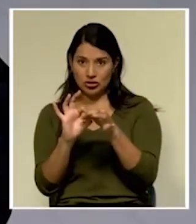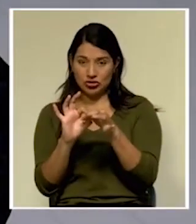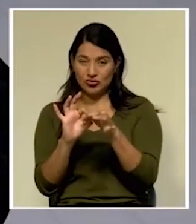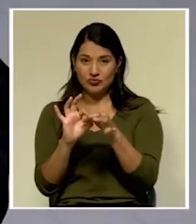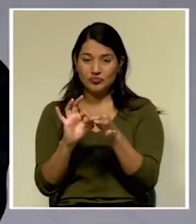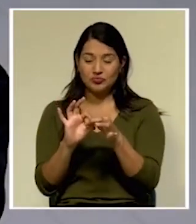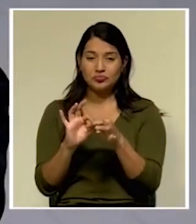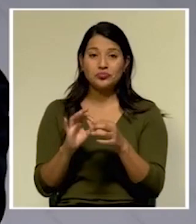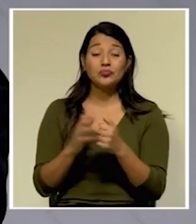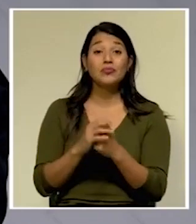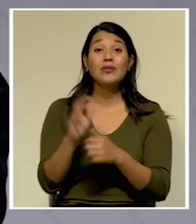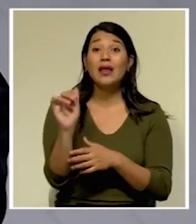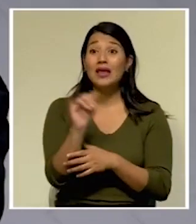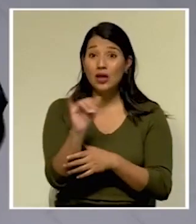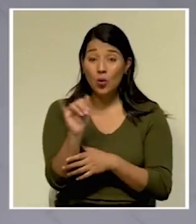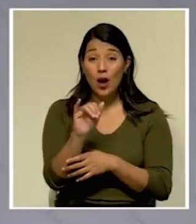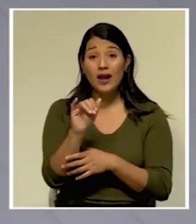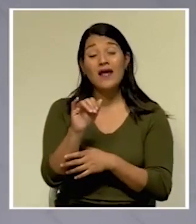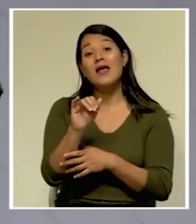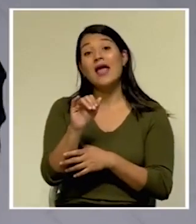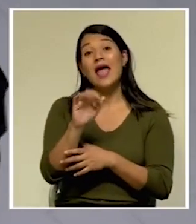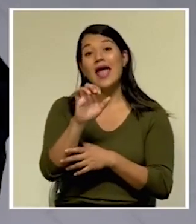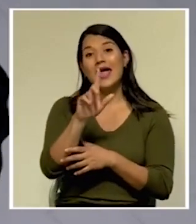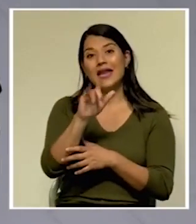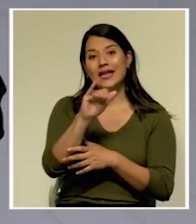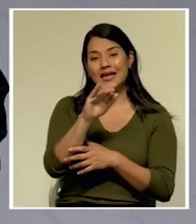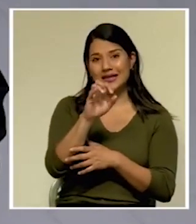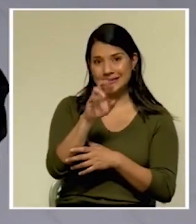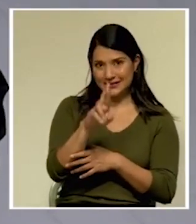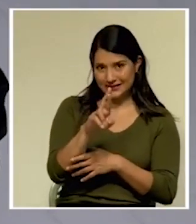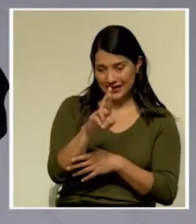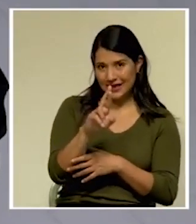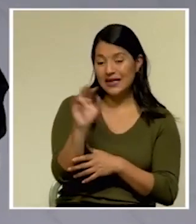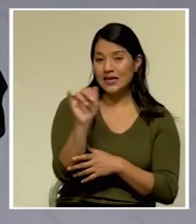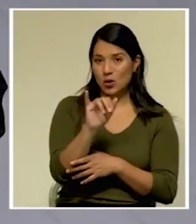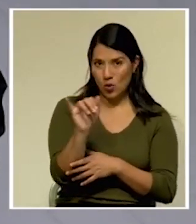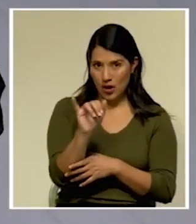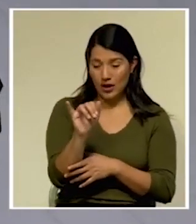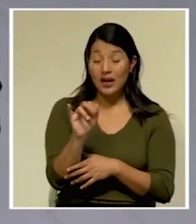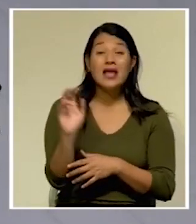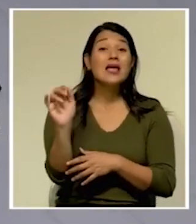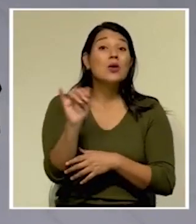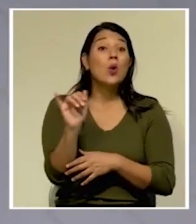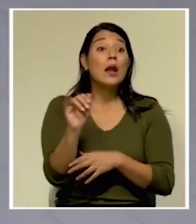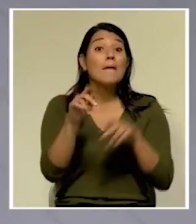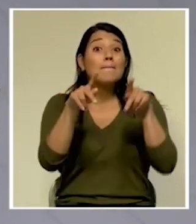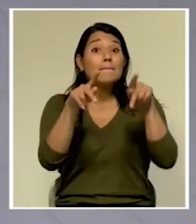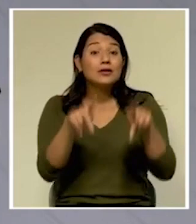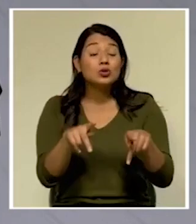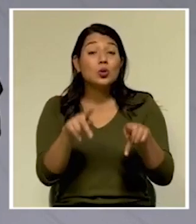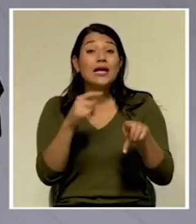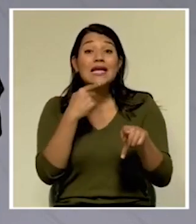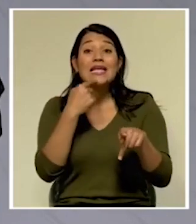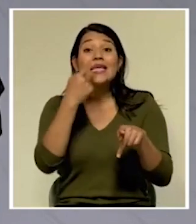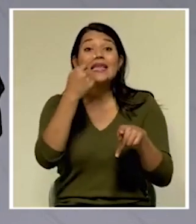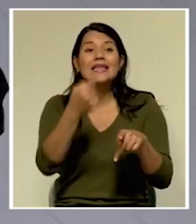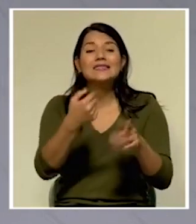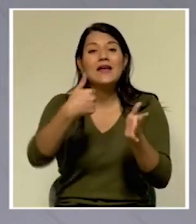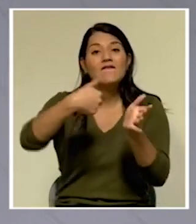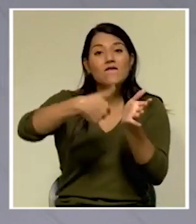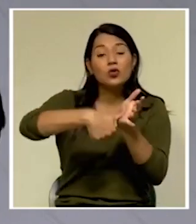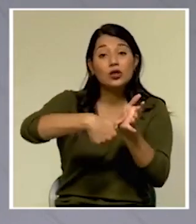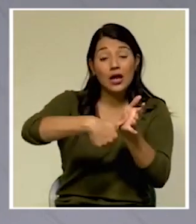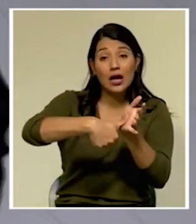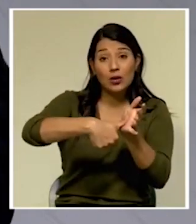Rodrigo Chávez. Igual en el caso de don Eliezer Feinstein. Ahí el dato interesante es el caso de las personas que dicen haber votado por,